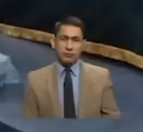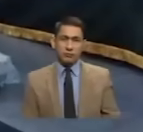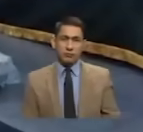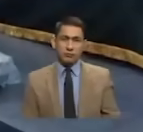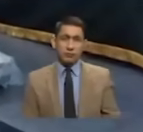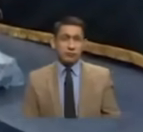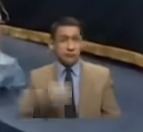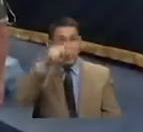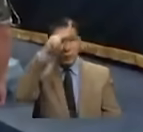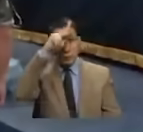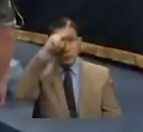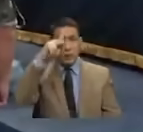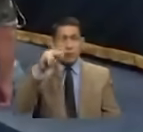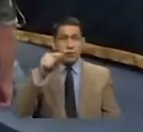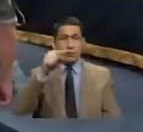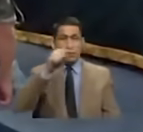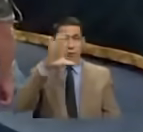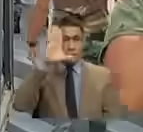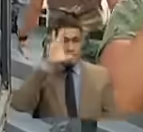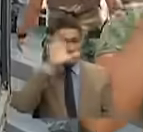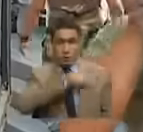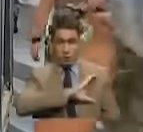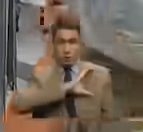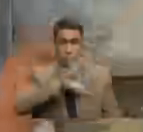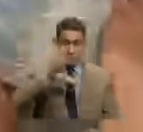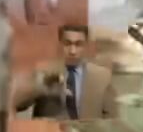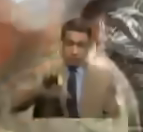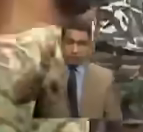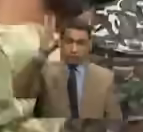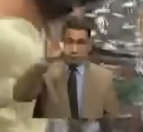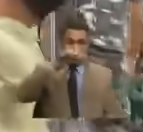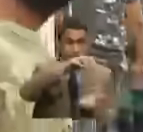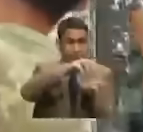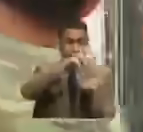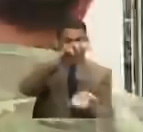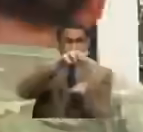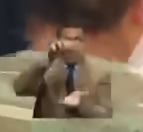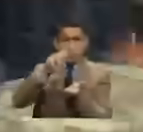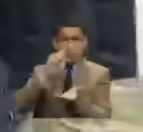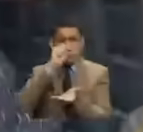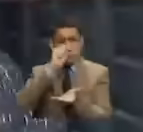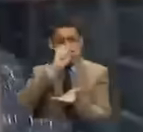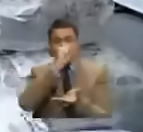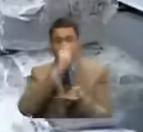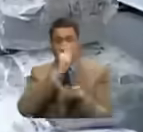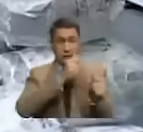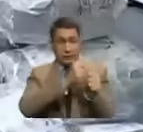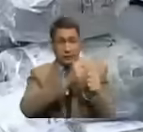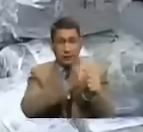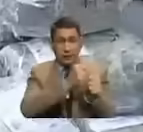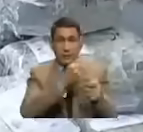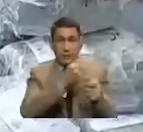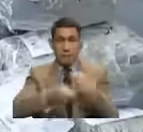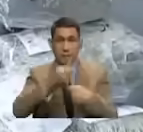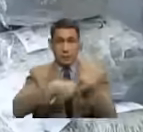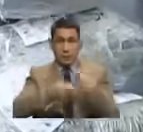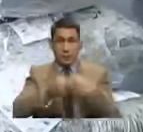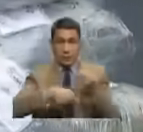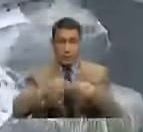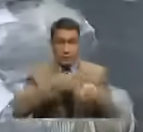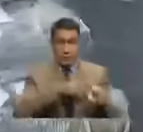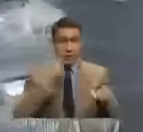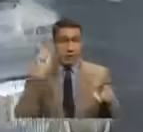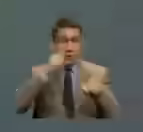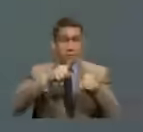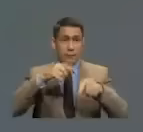En Perú, la policía antidrogas incautó 7,2 toneladas de cocaína que iban a ser enviadas por navío al puerto de Amberes, en